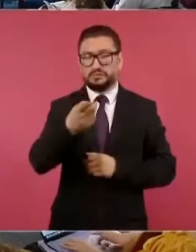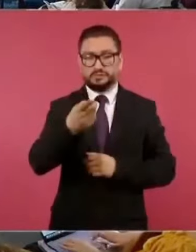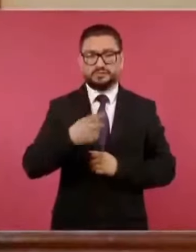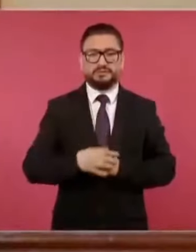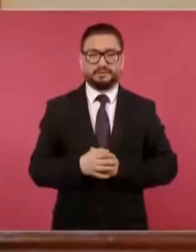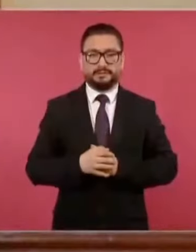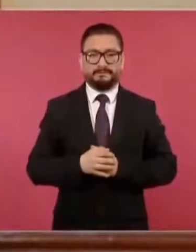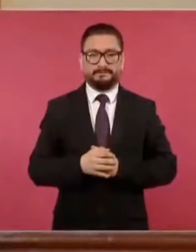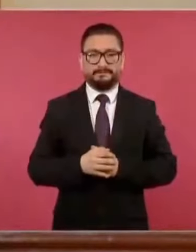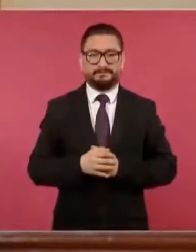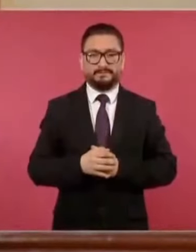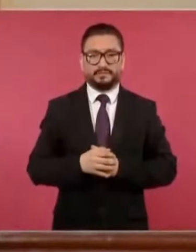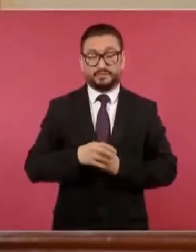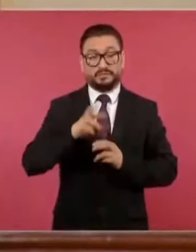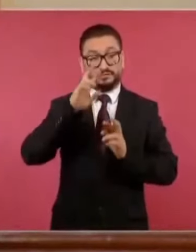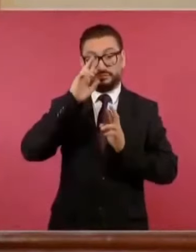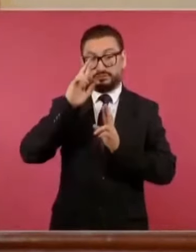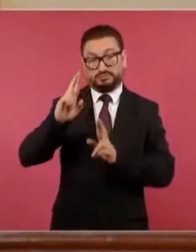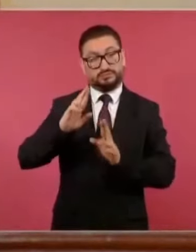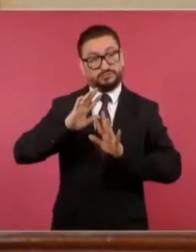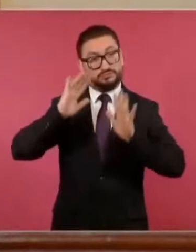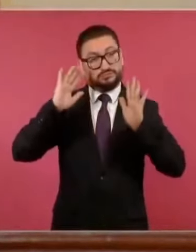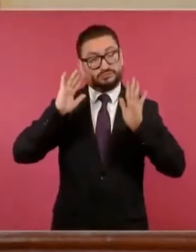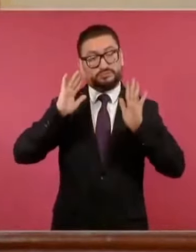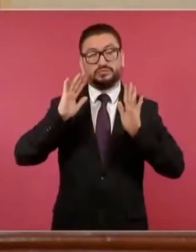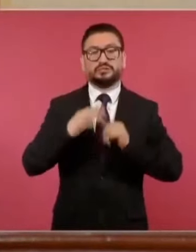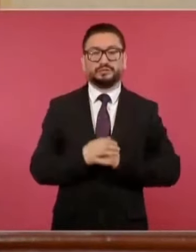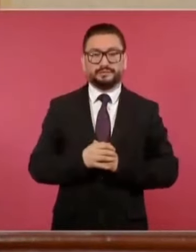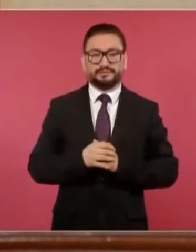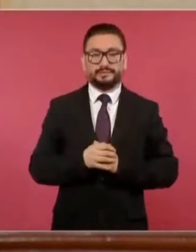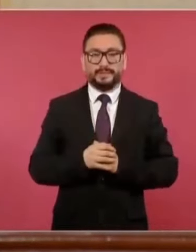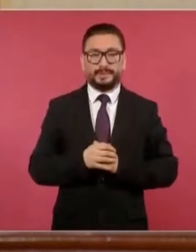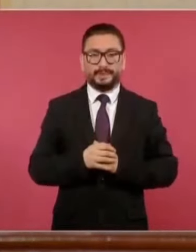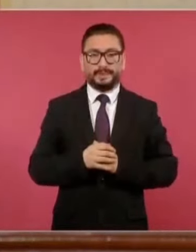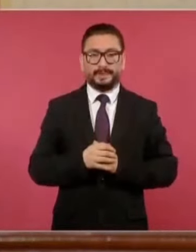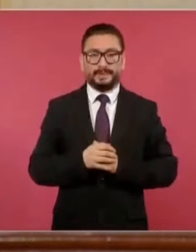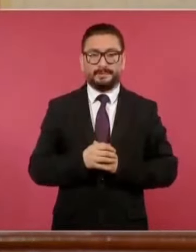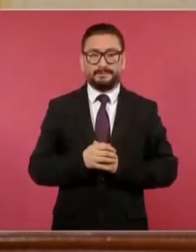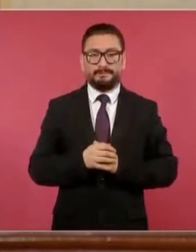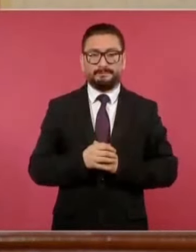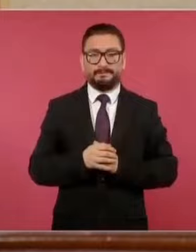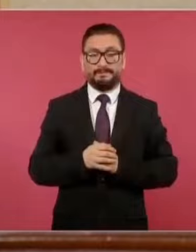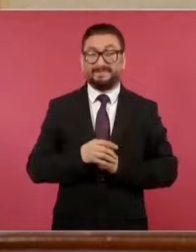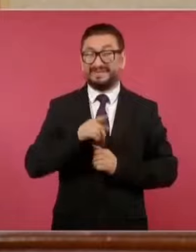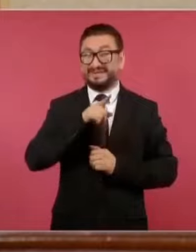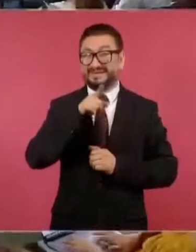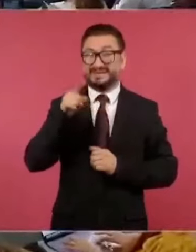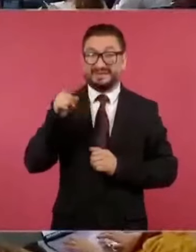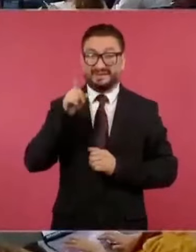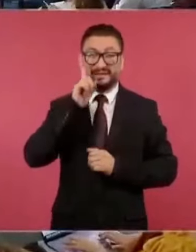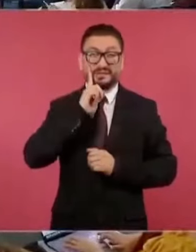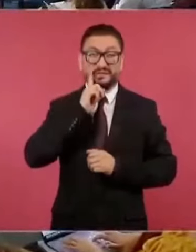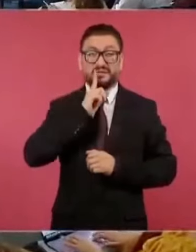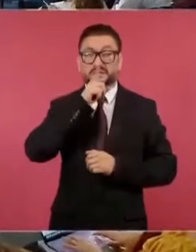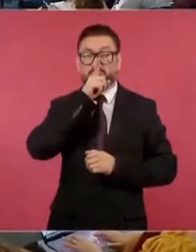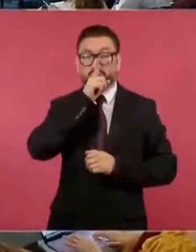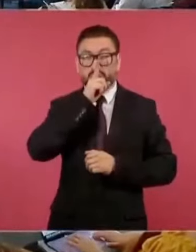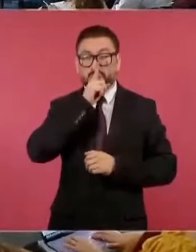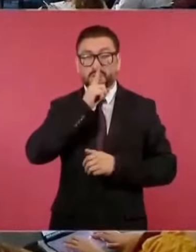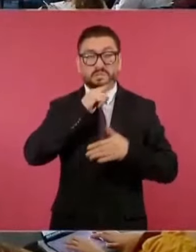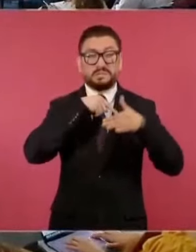con todo respeto, que es una vil calumniadora.